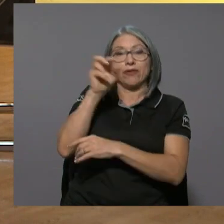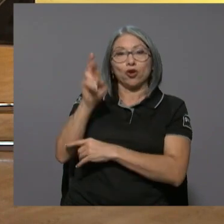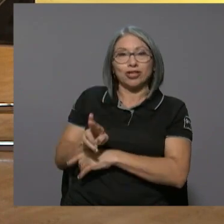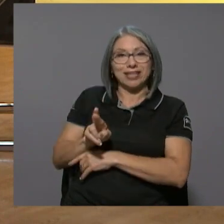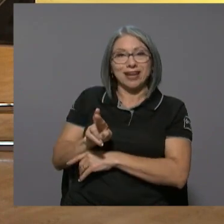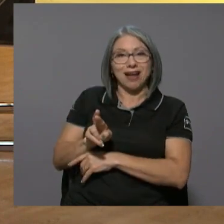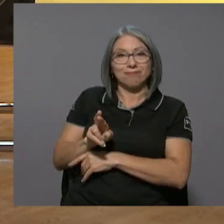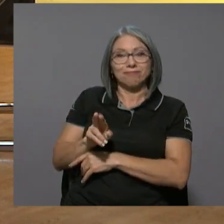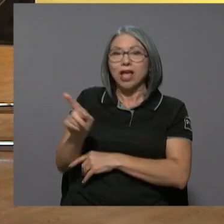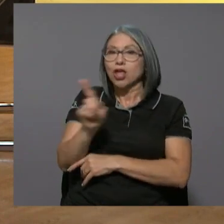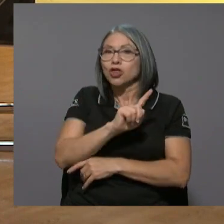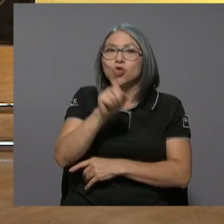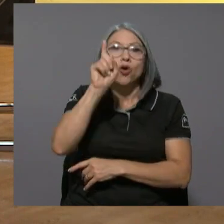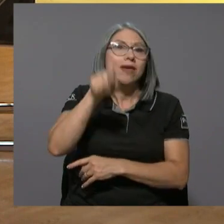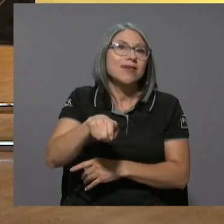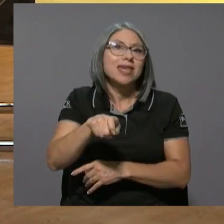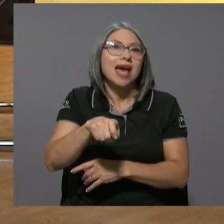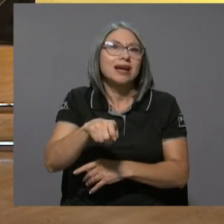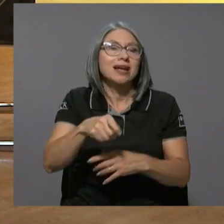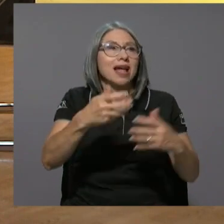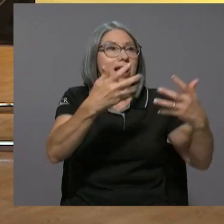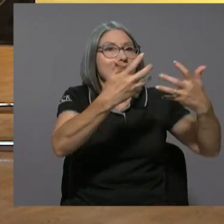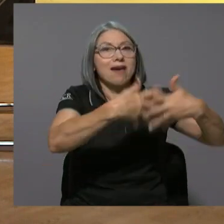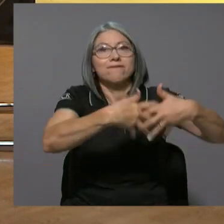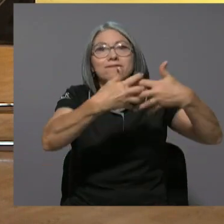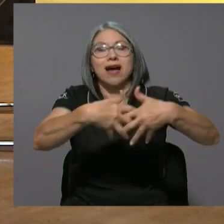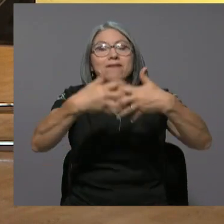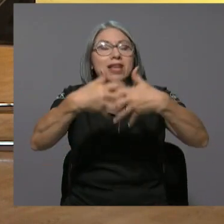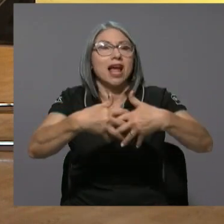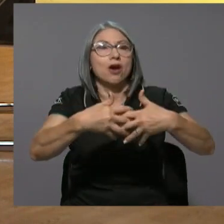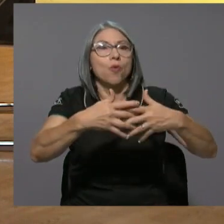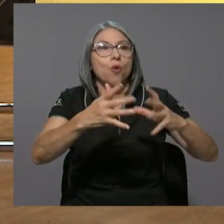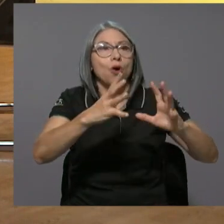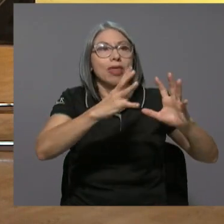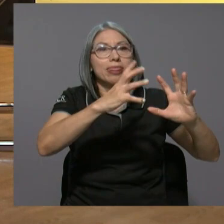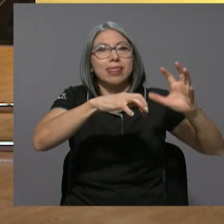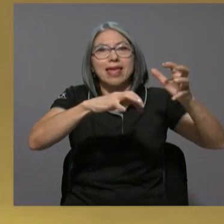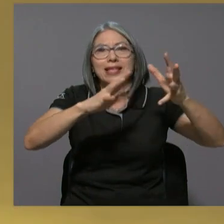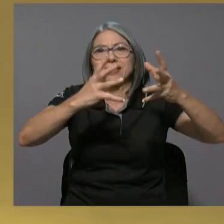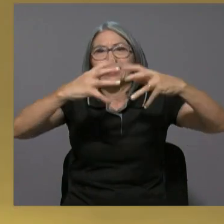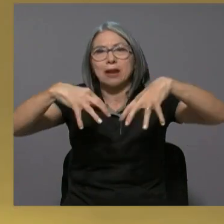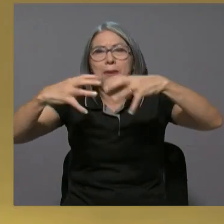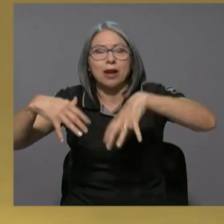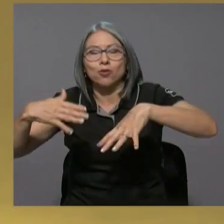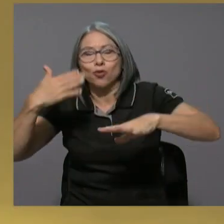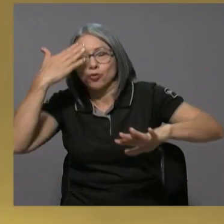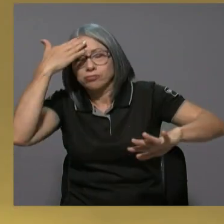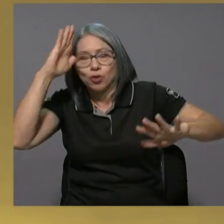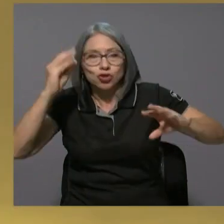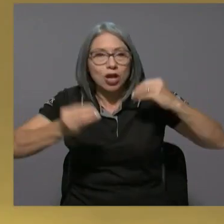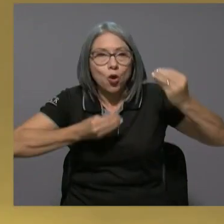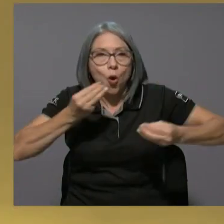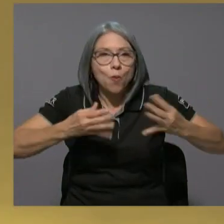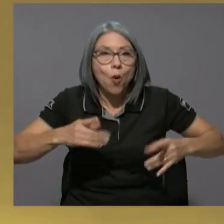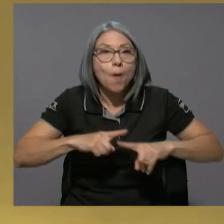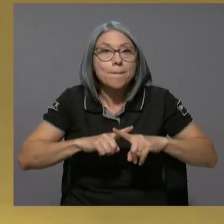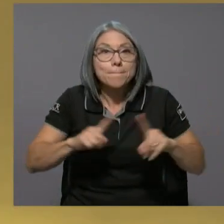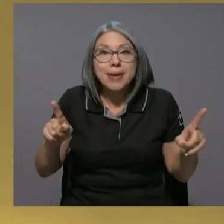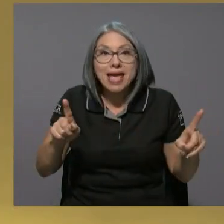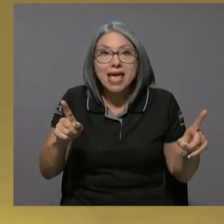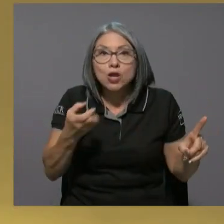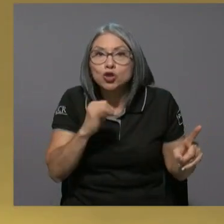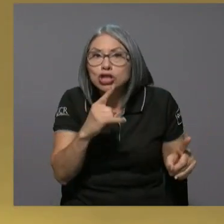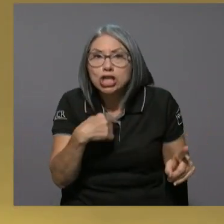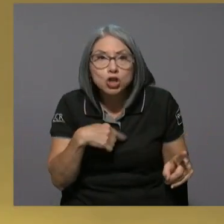no tenían que desarmar la fábrica porque, o sí desarmaron, o no sé cómo funcionó, pero si yo no entiendo mal,